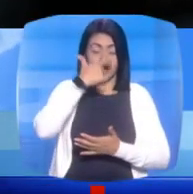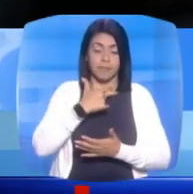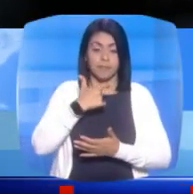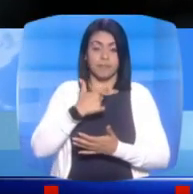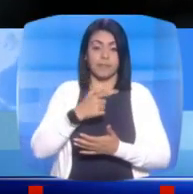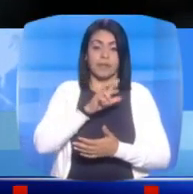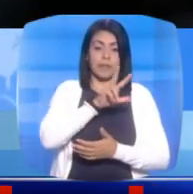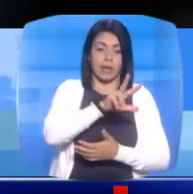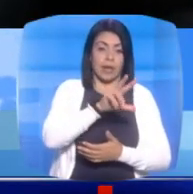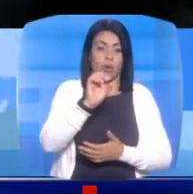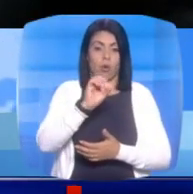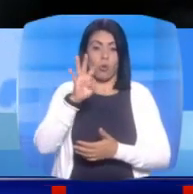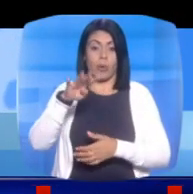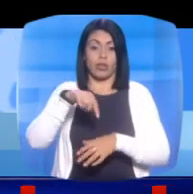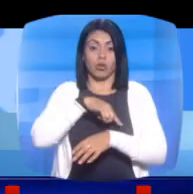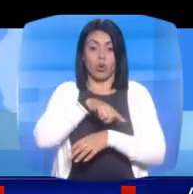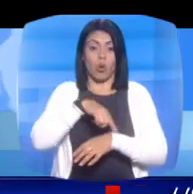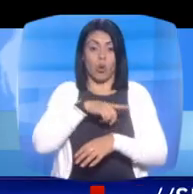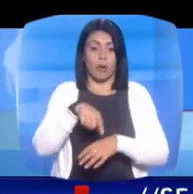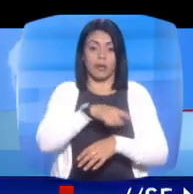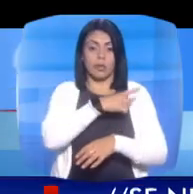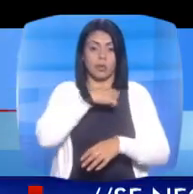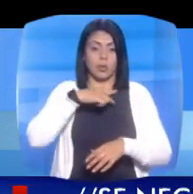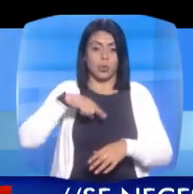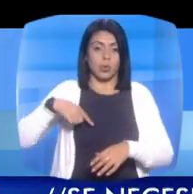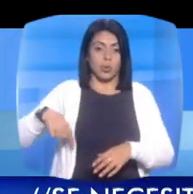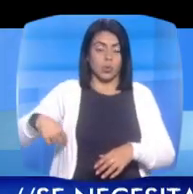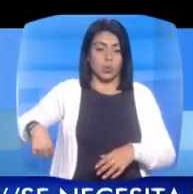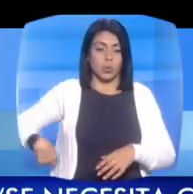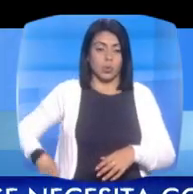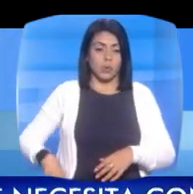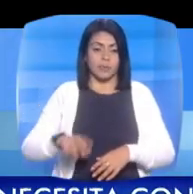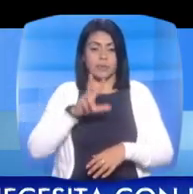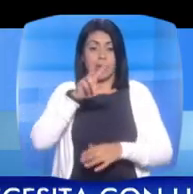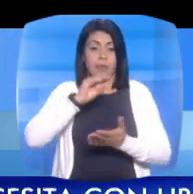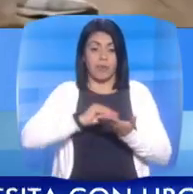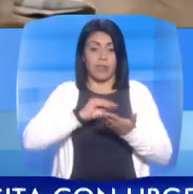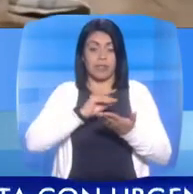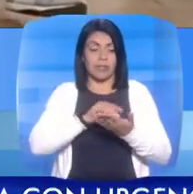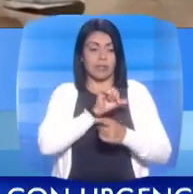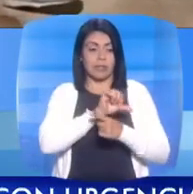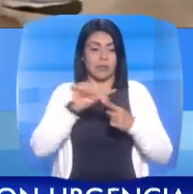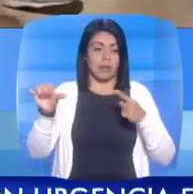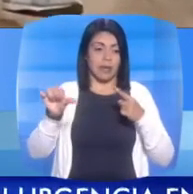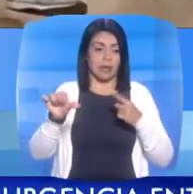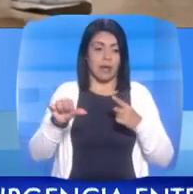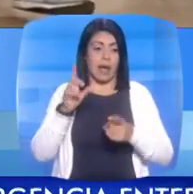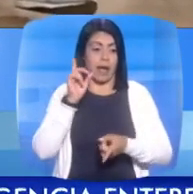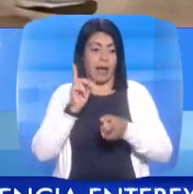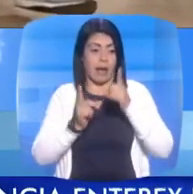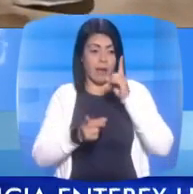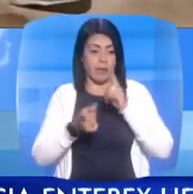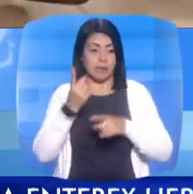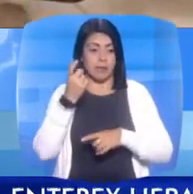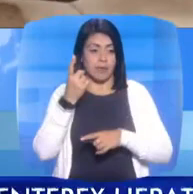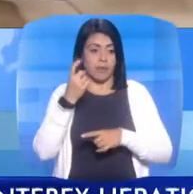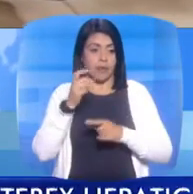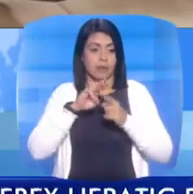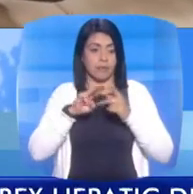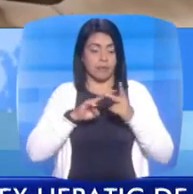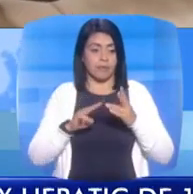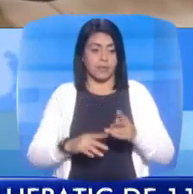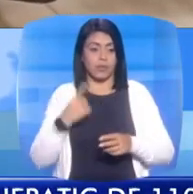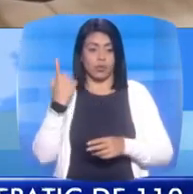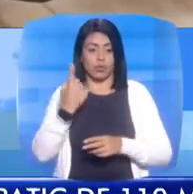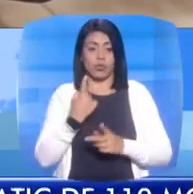recibir de 3 a 4 horas de sesión en una máquina tres veces a la semana a veces por falta de equipos